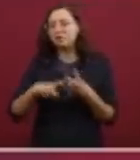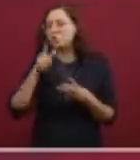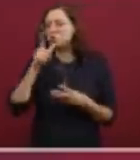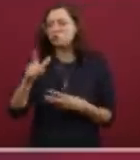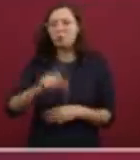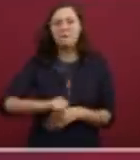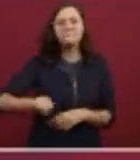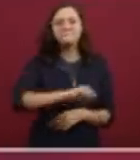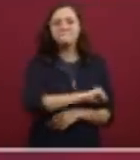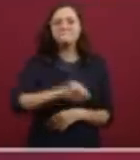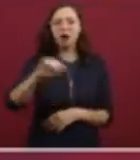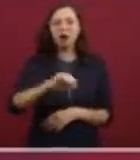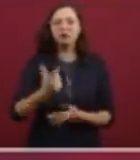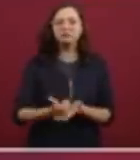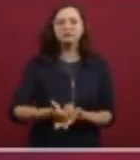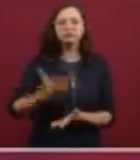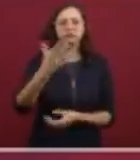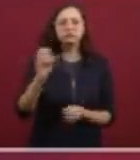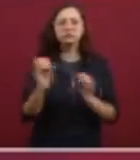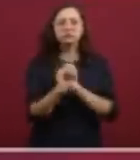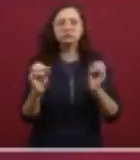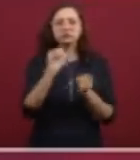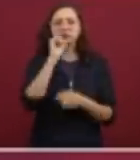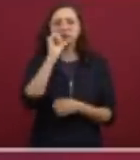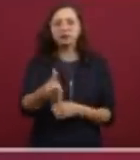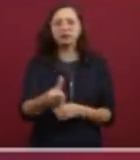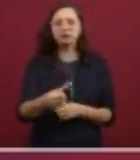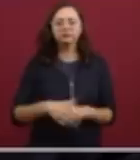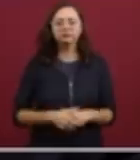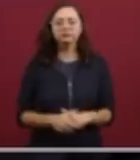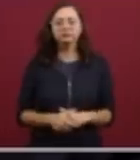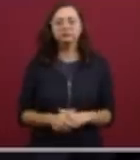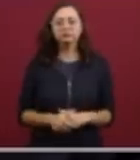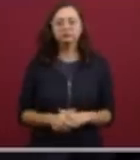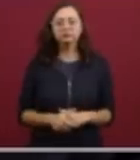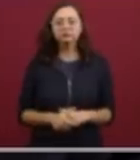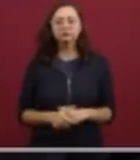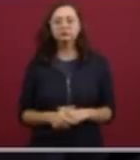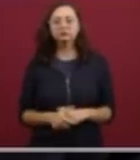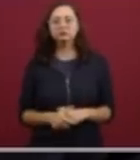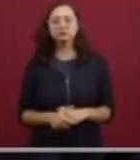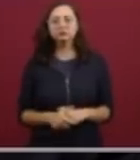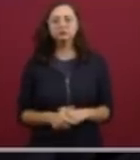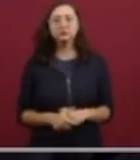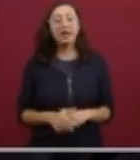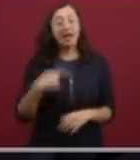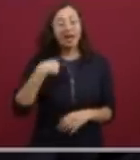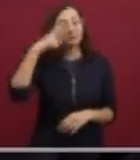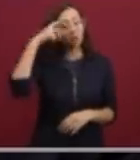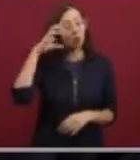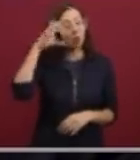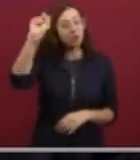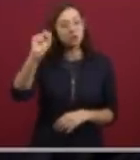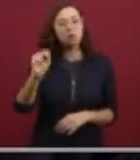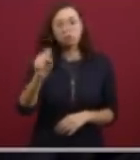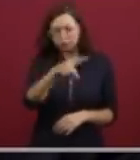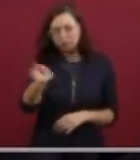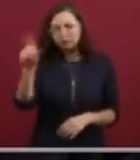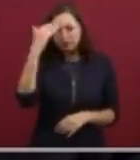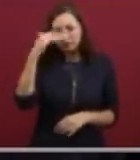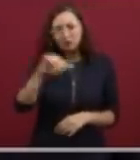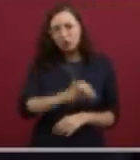aumentar en términos reales. ¿Saben qué otros trabajadores son de primera?